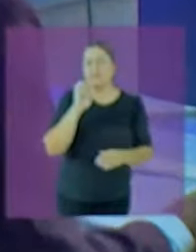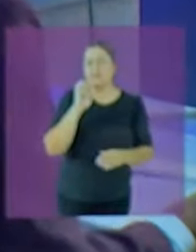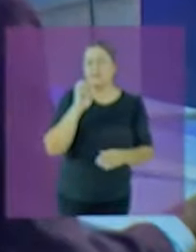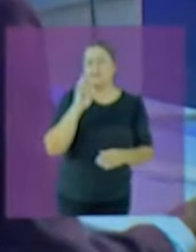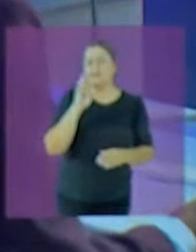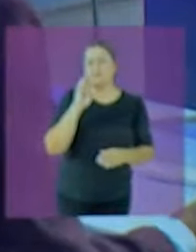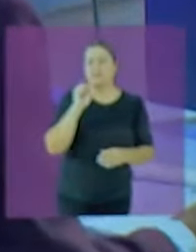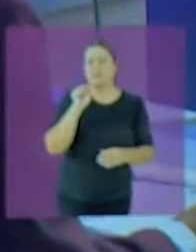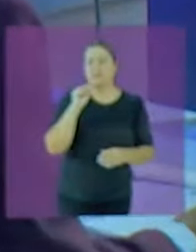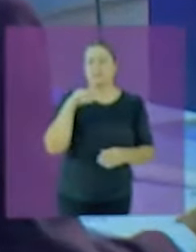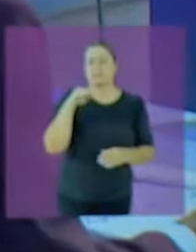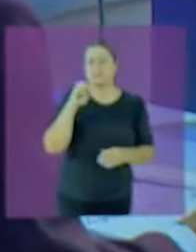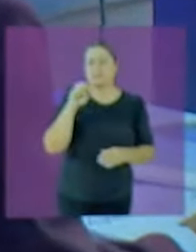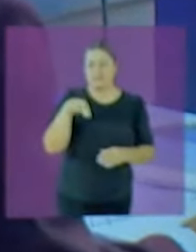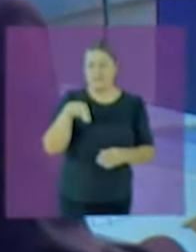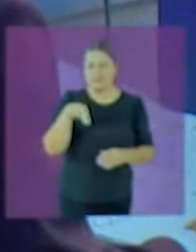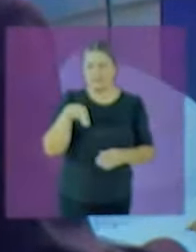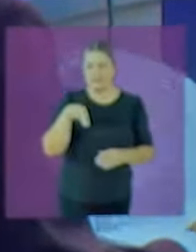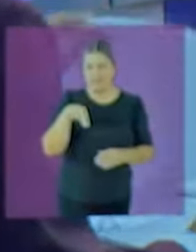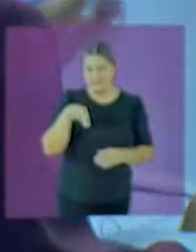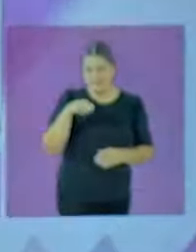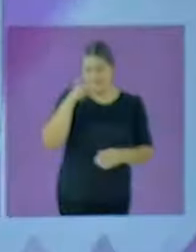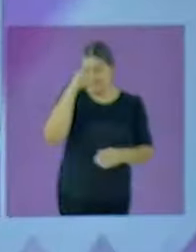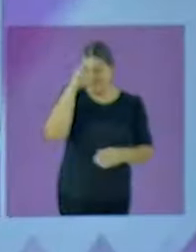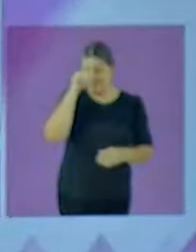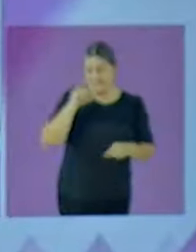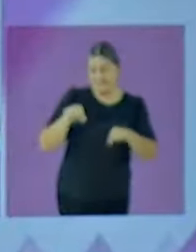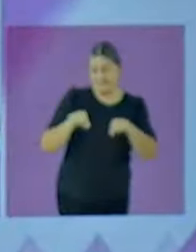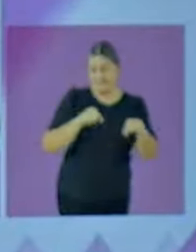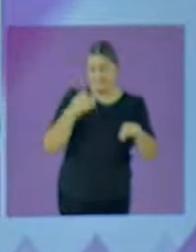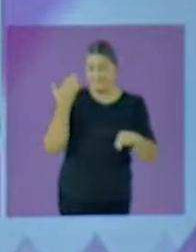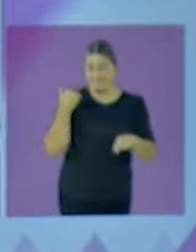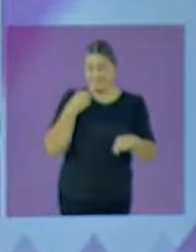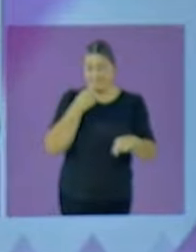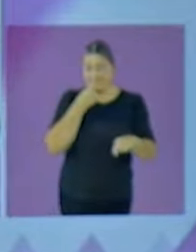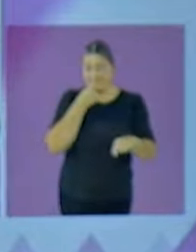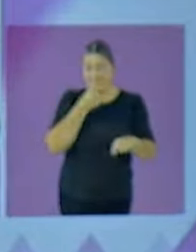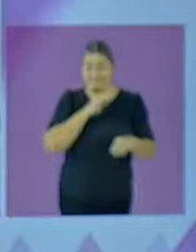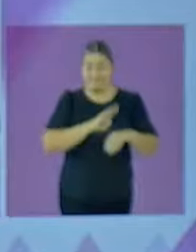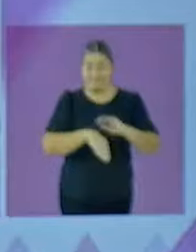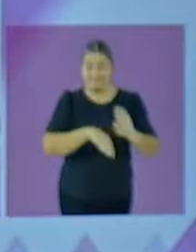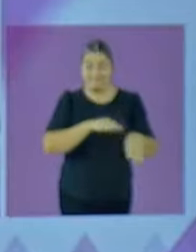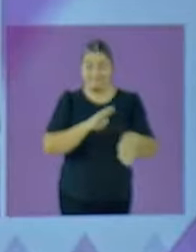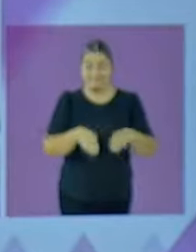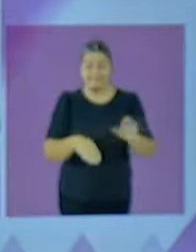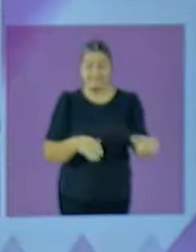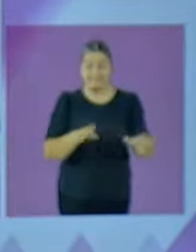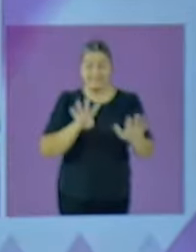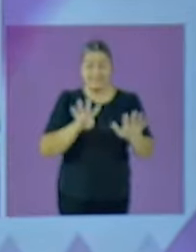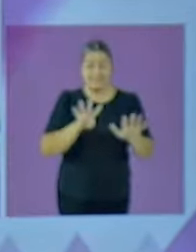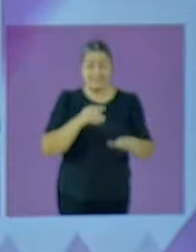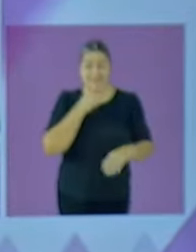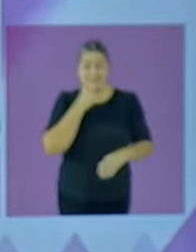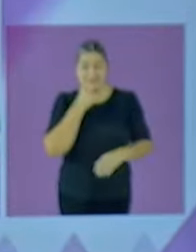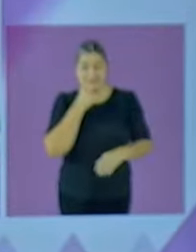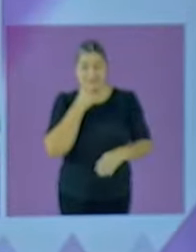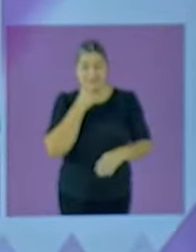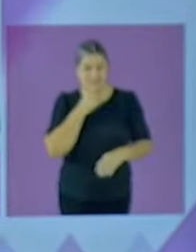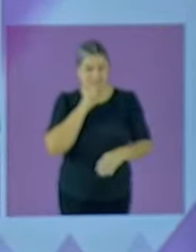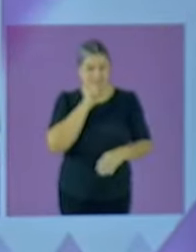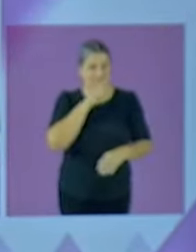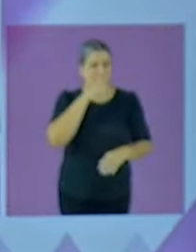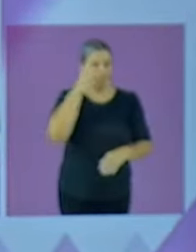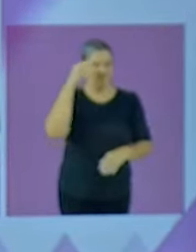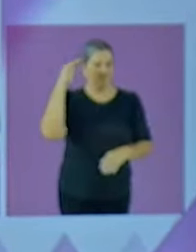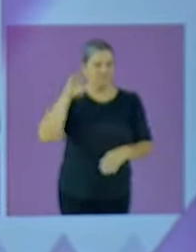de secundaria para poder entrar a una preparatoria y que no lo han conseguido. La construcción de preparatorias y sin duda también un tema muy